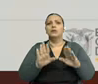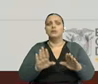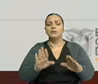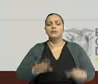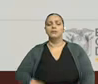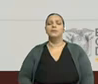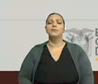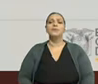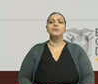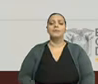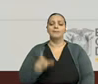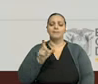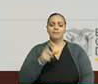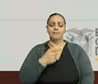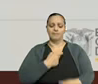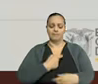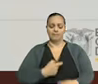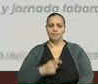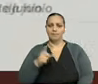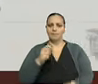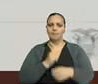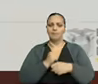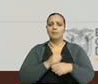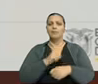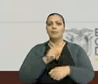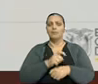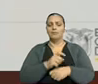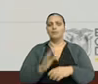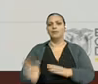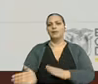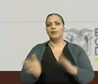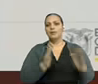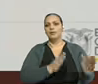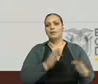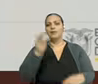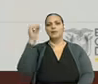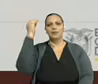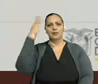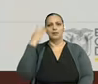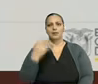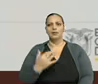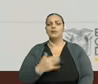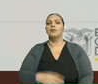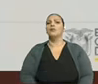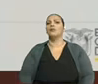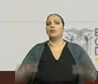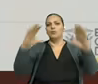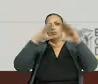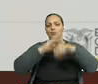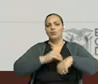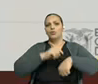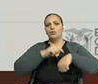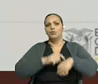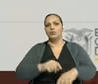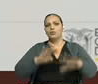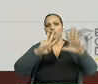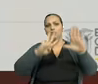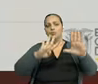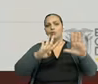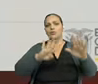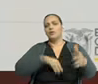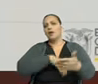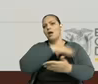semáforo en luz amarilla desde el 1 de junio, el toque de queda, queda de 21 horas a 5 de la mañana del día